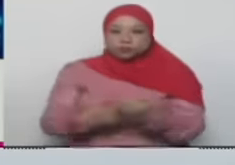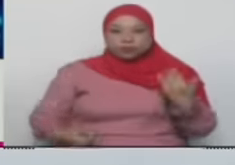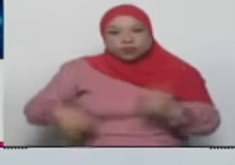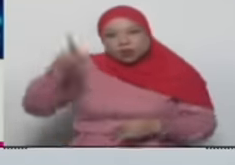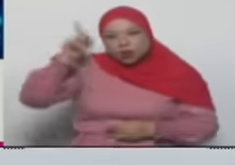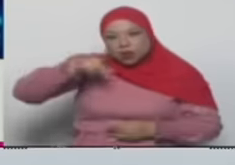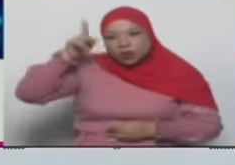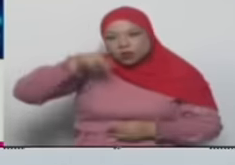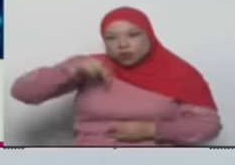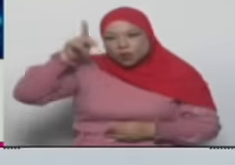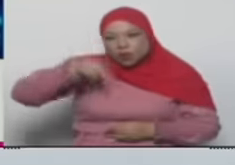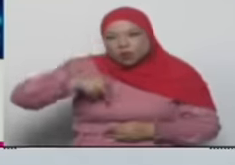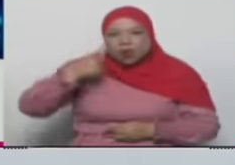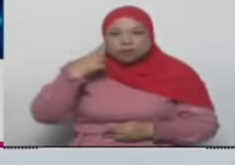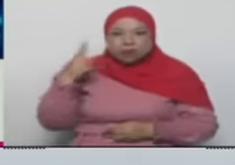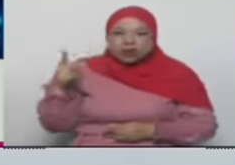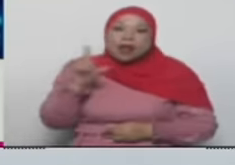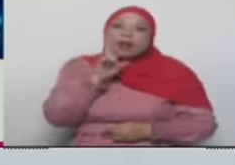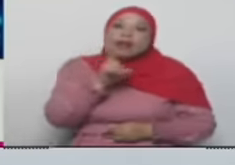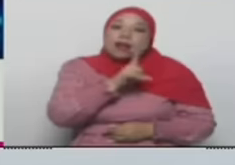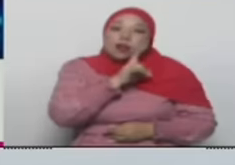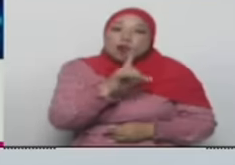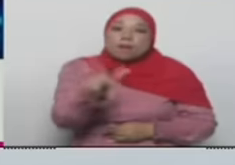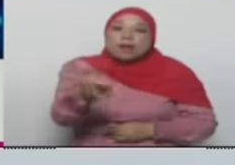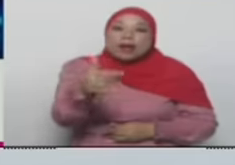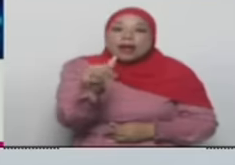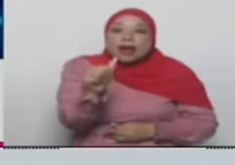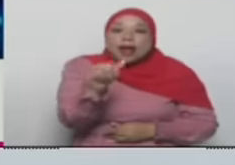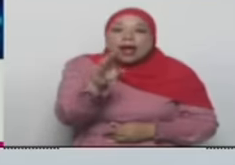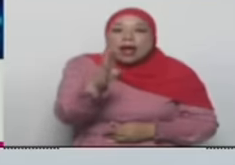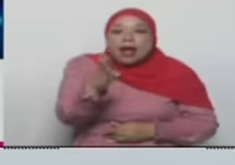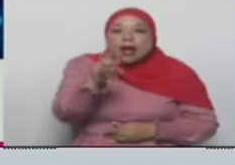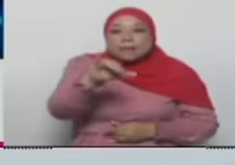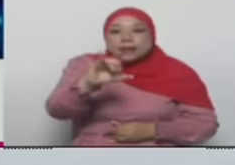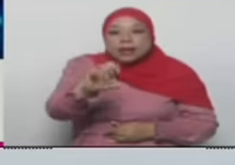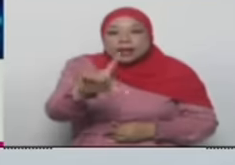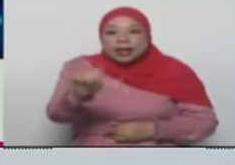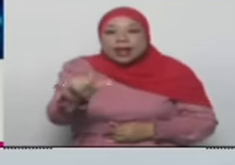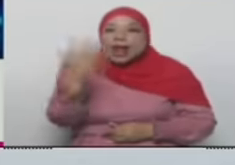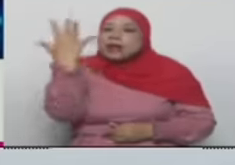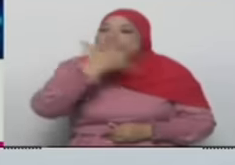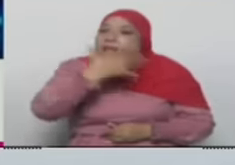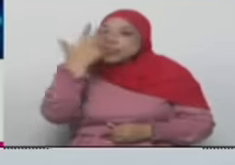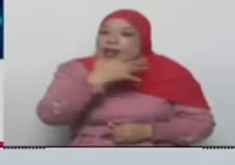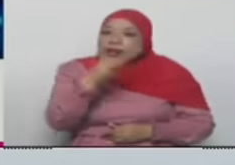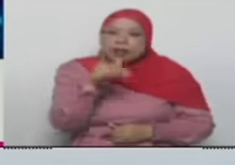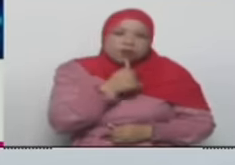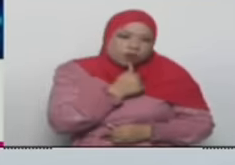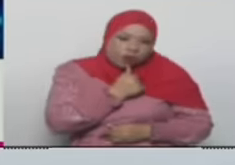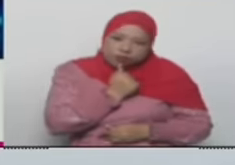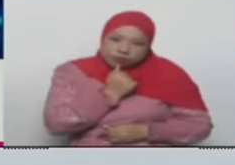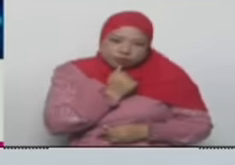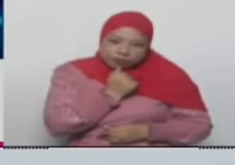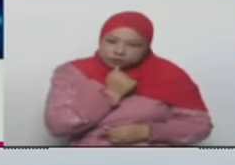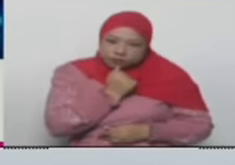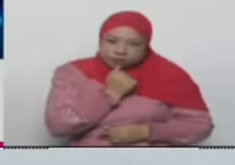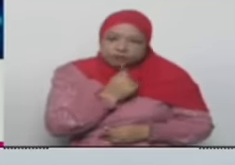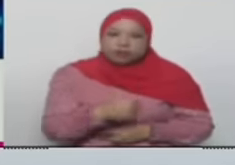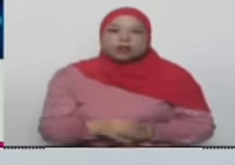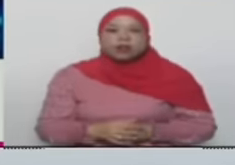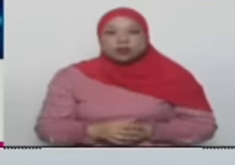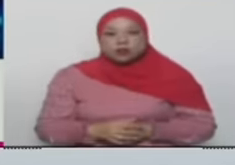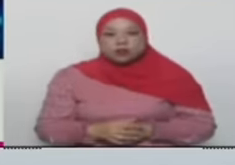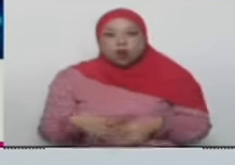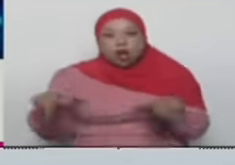Gabriela Jiménez, y yo le preguntaba al equipo de la consulta comunal sobre